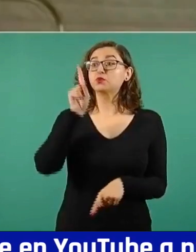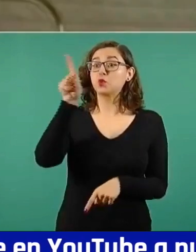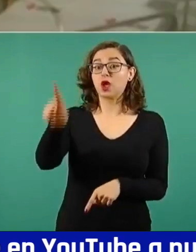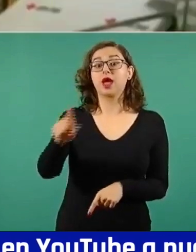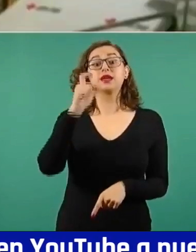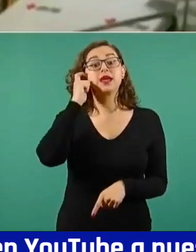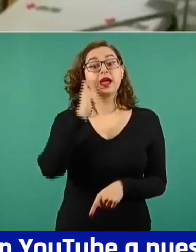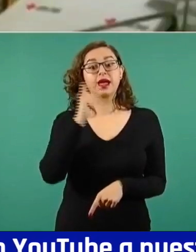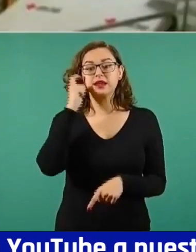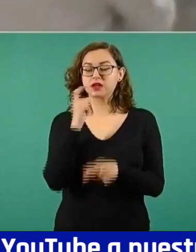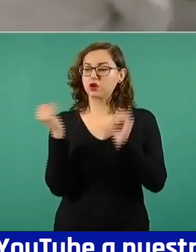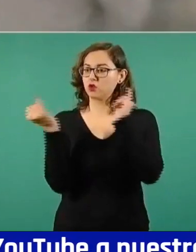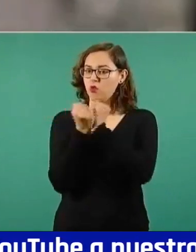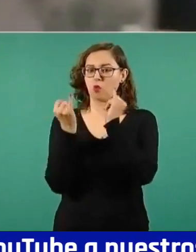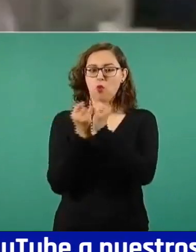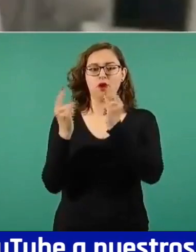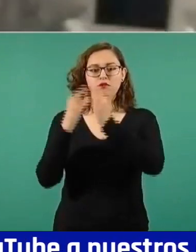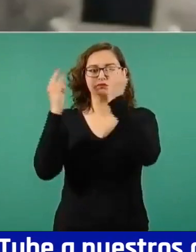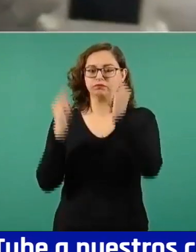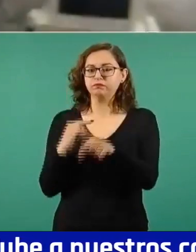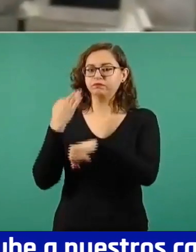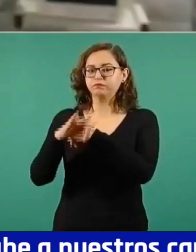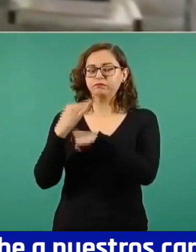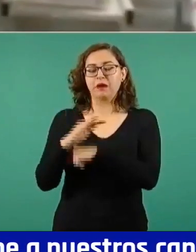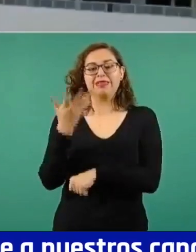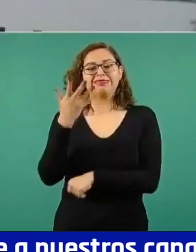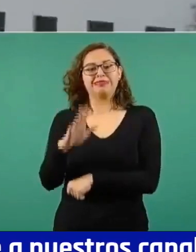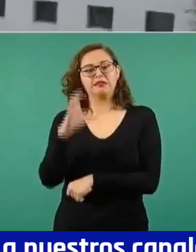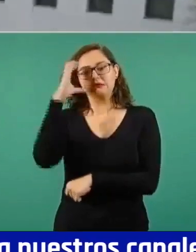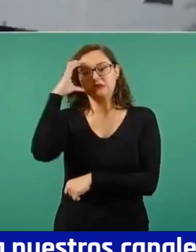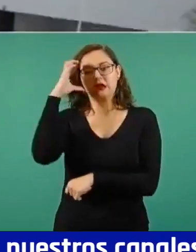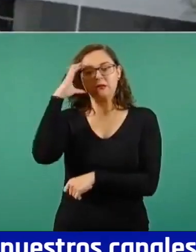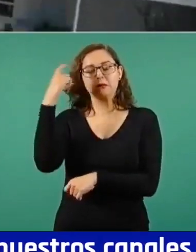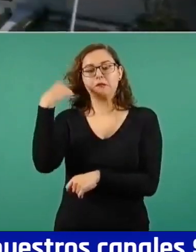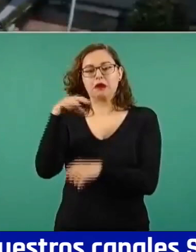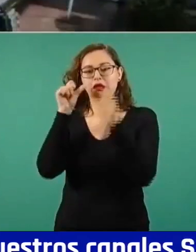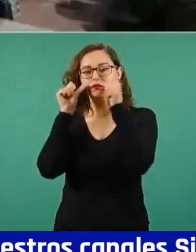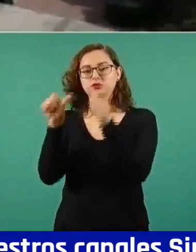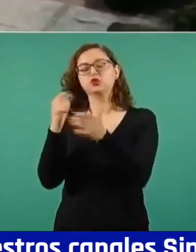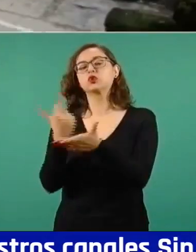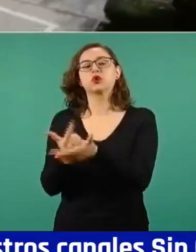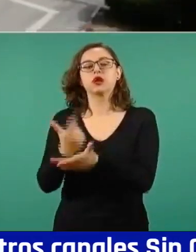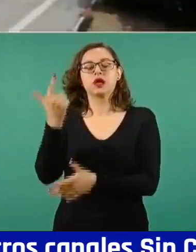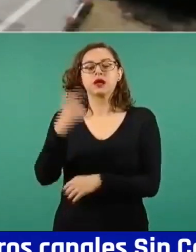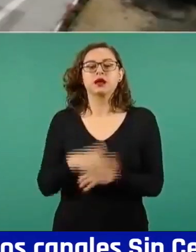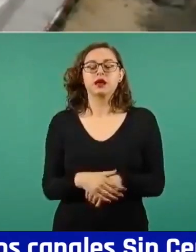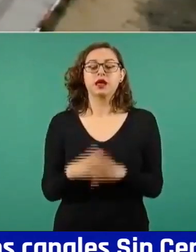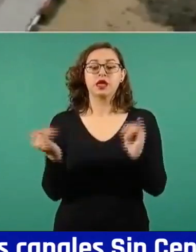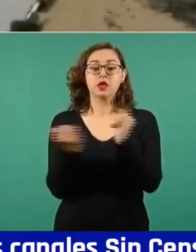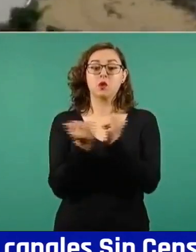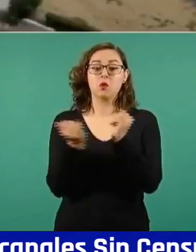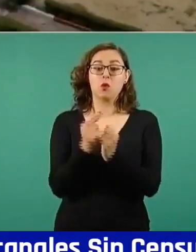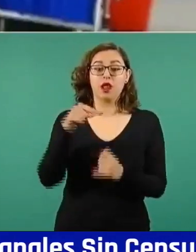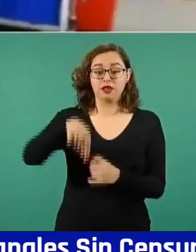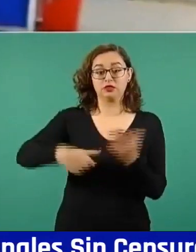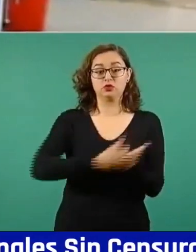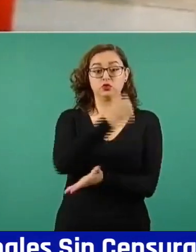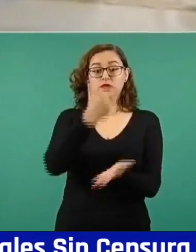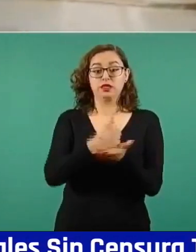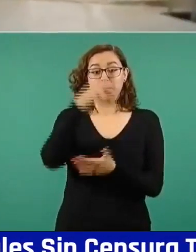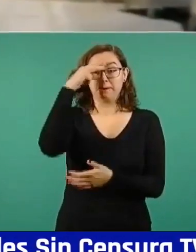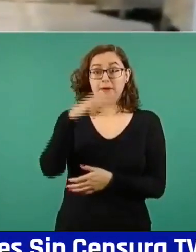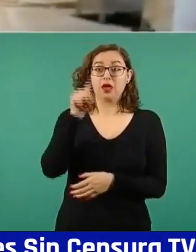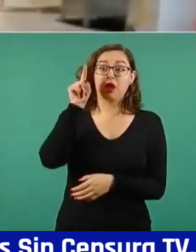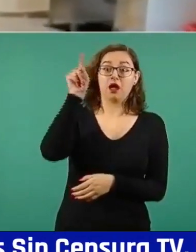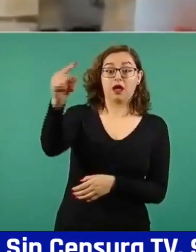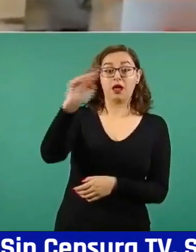capacidad para 10 camas para atender casos graves de COVID-19. Mientras que en el Hospital de Polanco de Cruz Roja, Ciudad de México, se